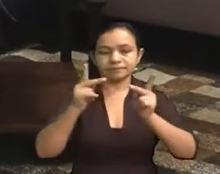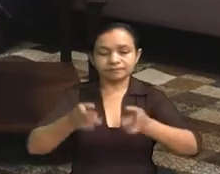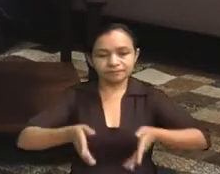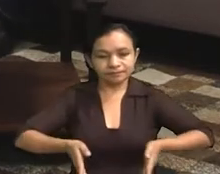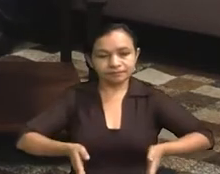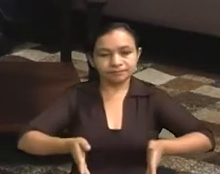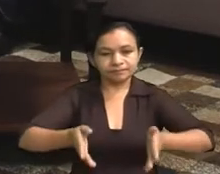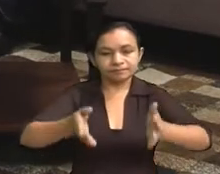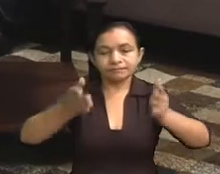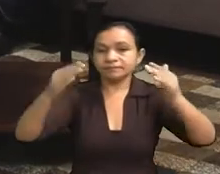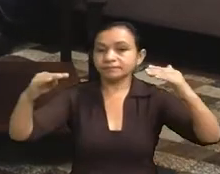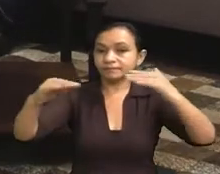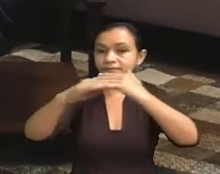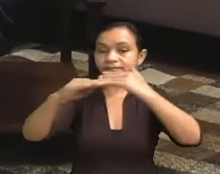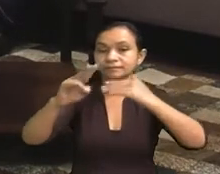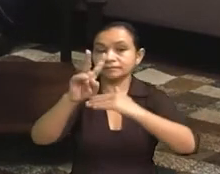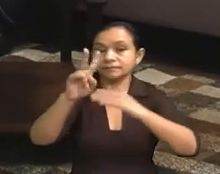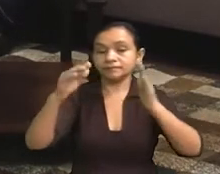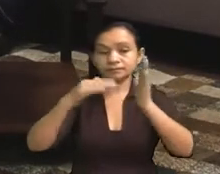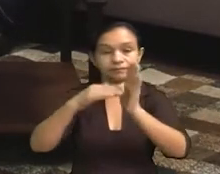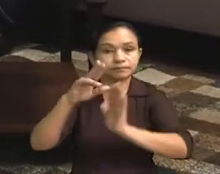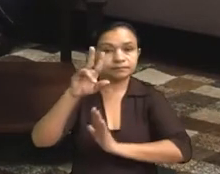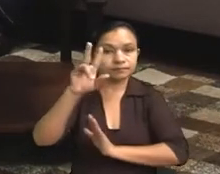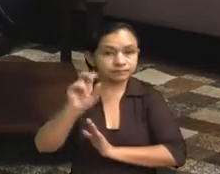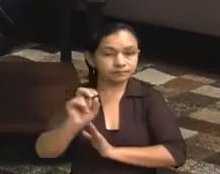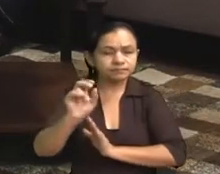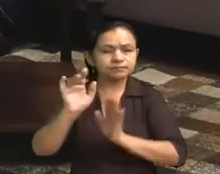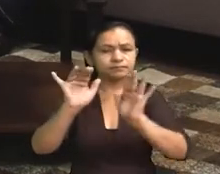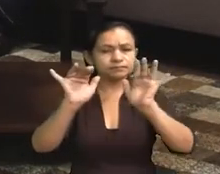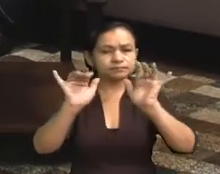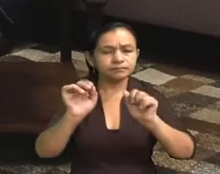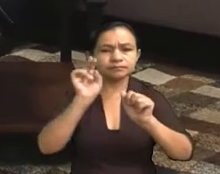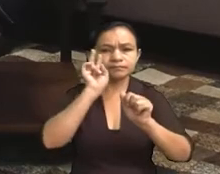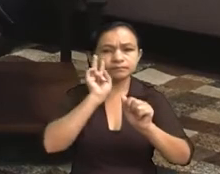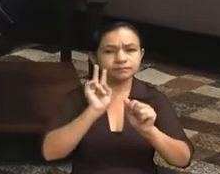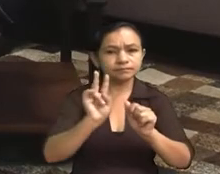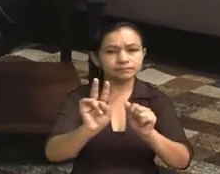carreteras. Entonces, para el 2020 ya está previsto